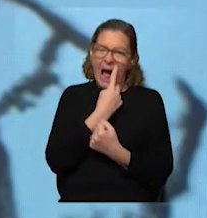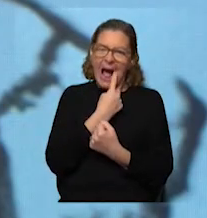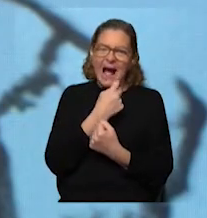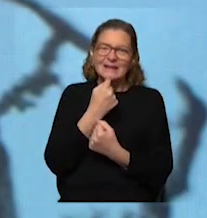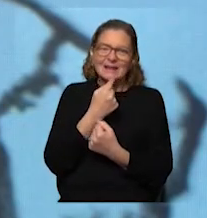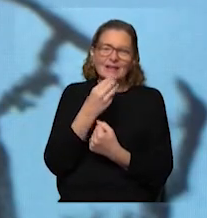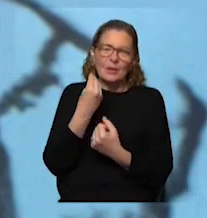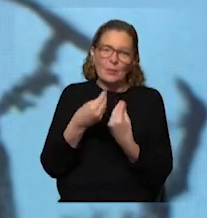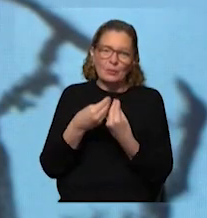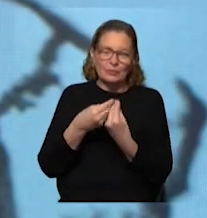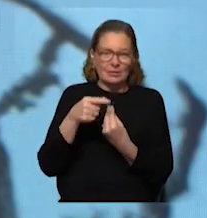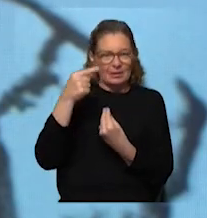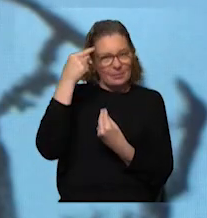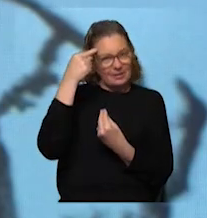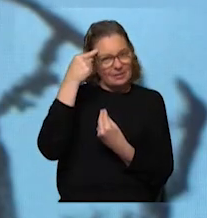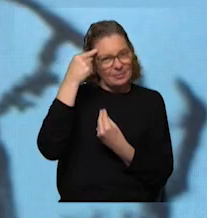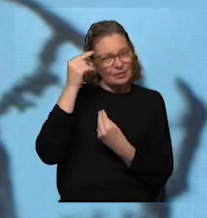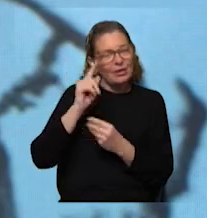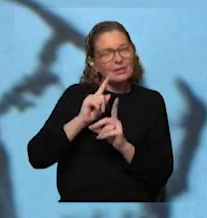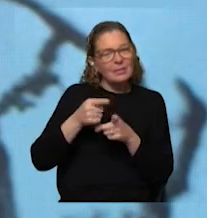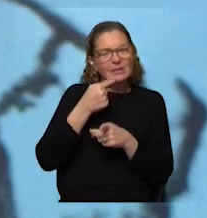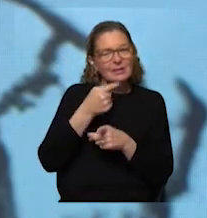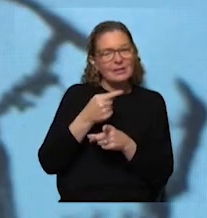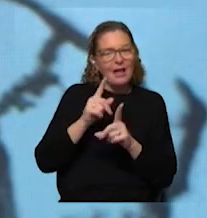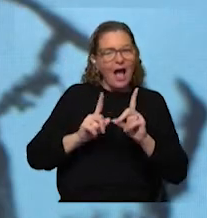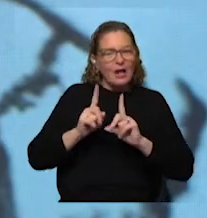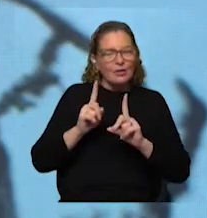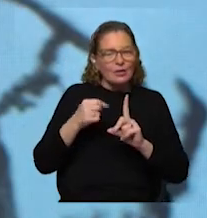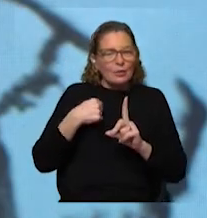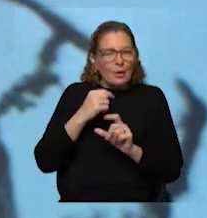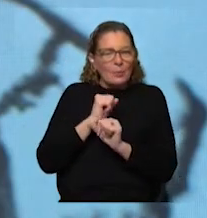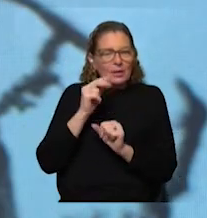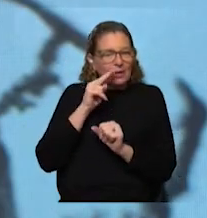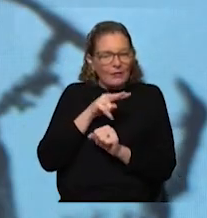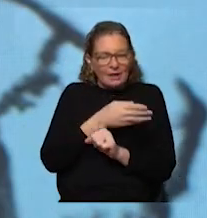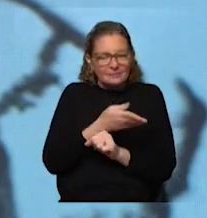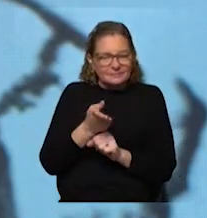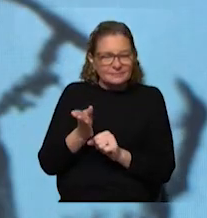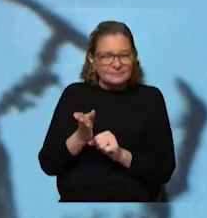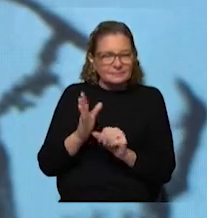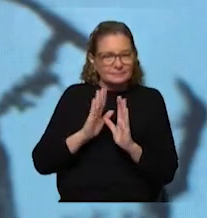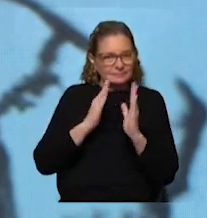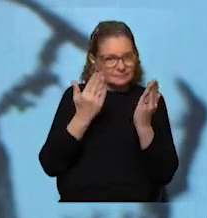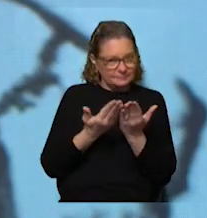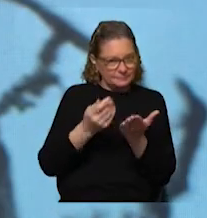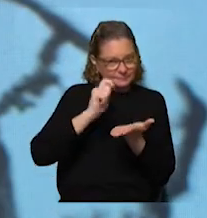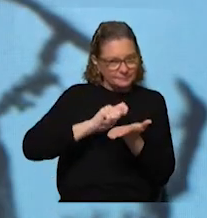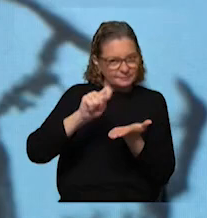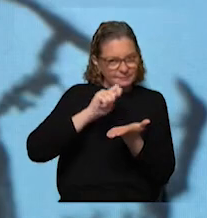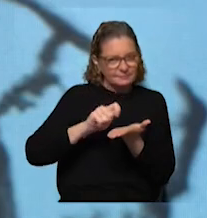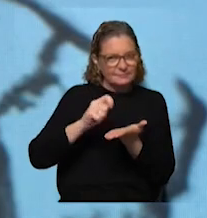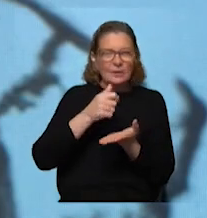pensamiento que vos tenías Sí sí Y también dice algo de lo que una puede ver mismo esto en el mundo editorial no